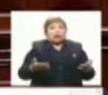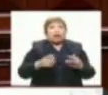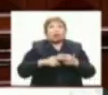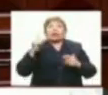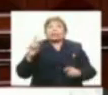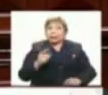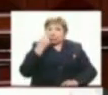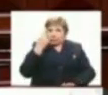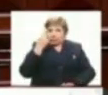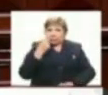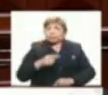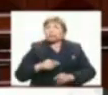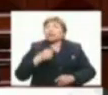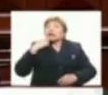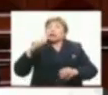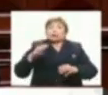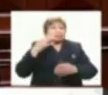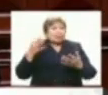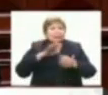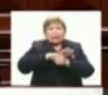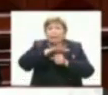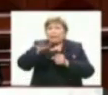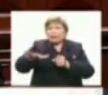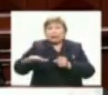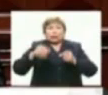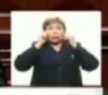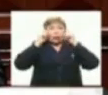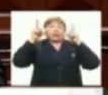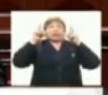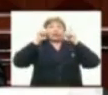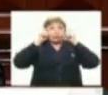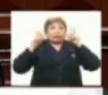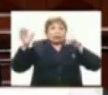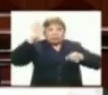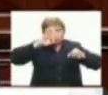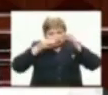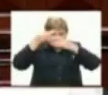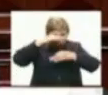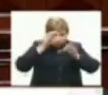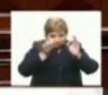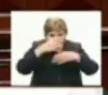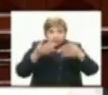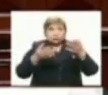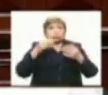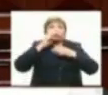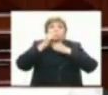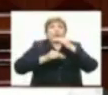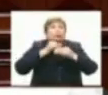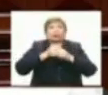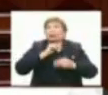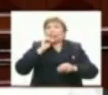prioridad. Las mutaciones del virus aún sorprenden a los científicos del mundo. Esto no ha